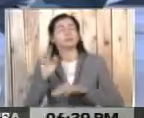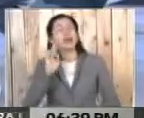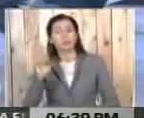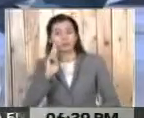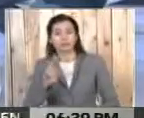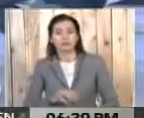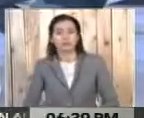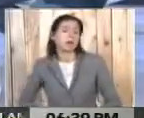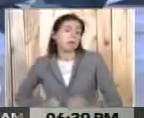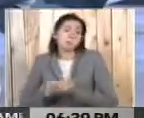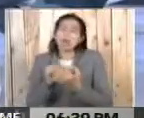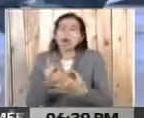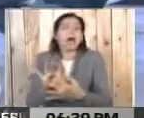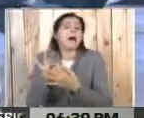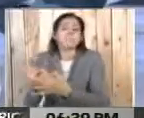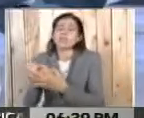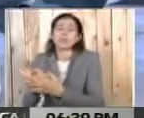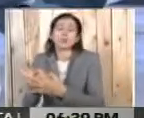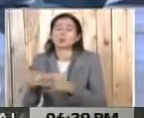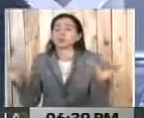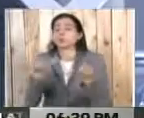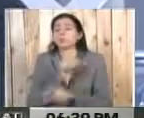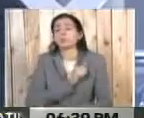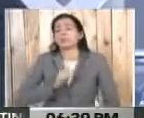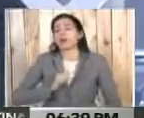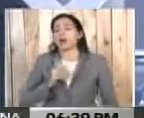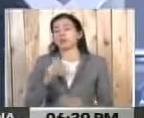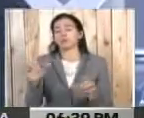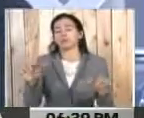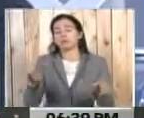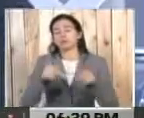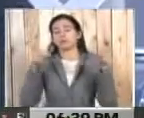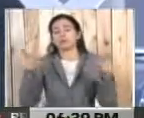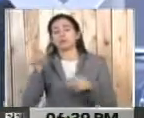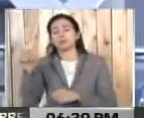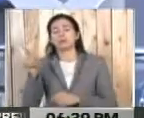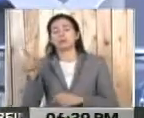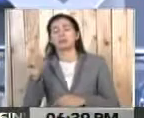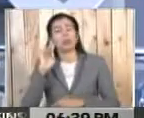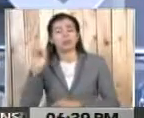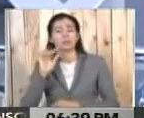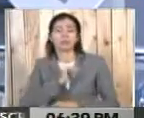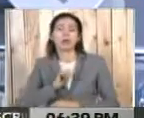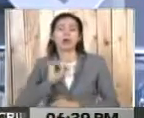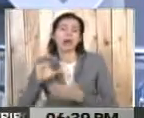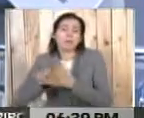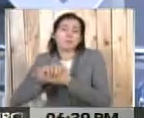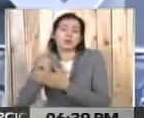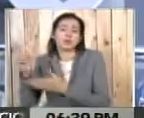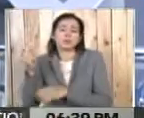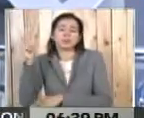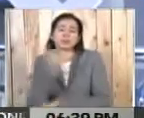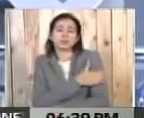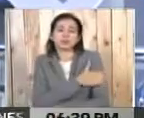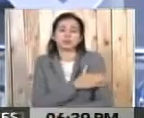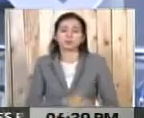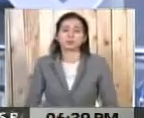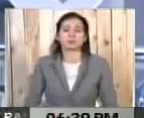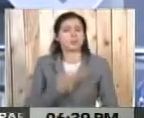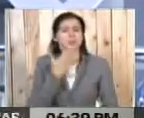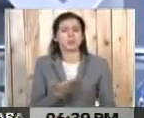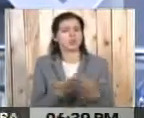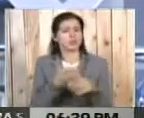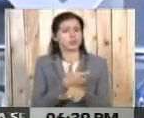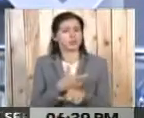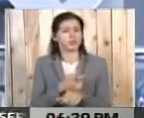los amigos radiodifusores y operadores de telecomunicaciones de la Asamblea Nacional. Es muy importante lo que le indicaba. Ellos piden que el Ejecutivo le